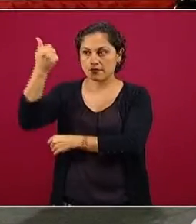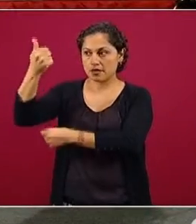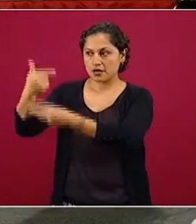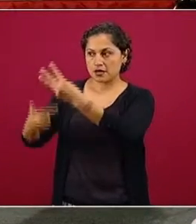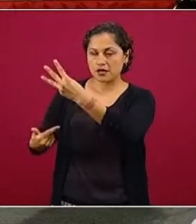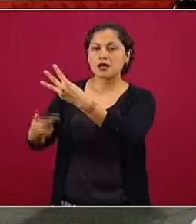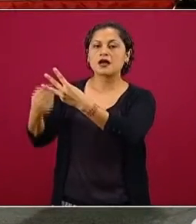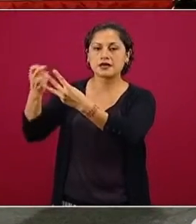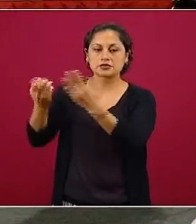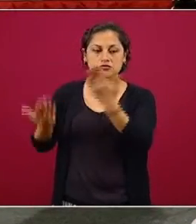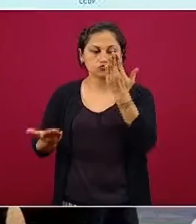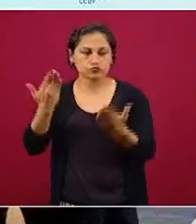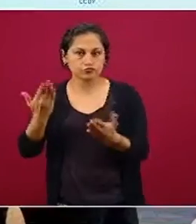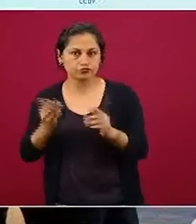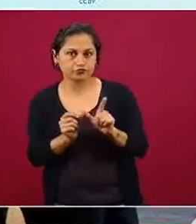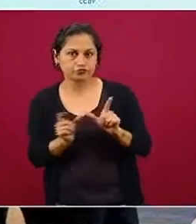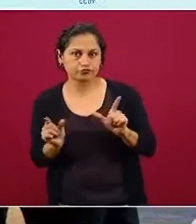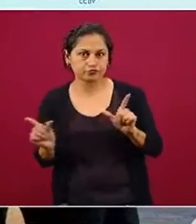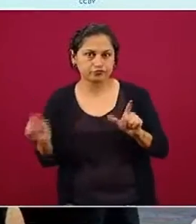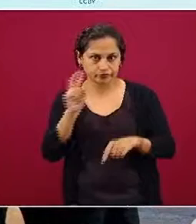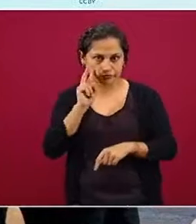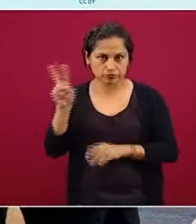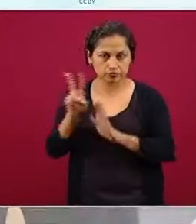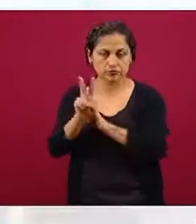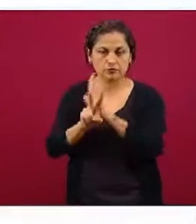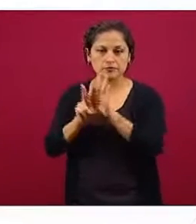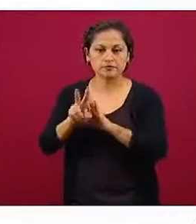los vamos a comparar. Pasemos el primero.